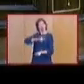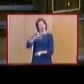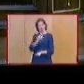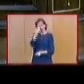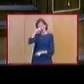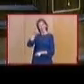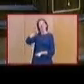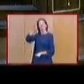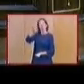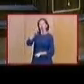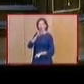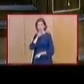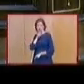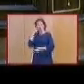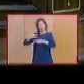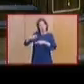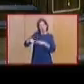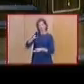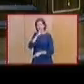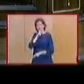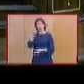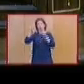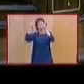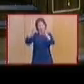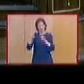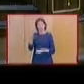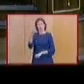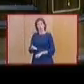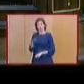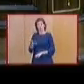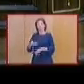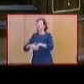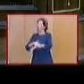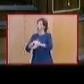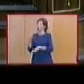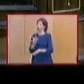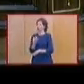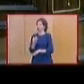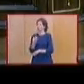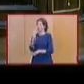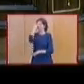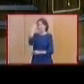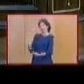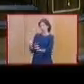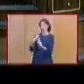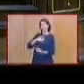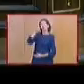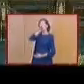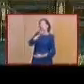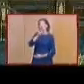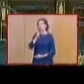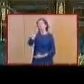vamos a tener en todos los temas importantes, el gobierno de España también tenga un sentido de Estado y haga tema de Estado a Canarias. Muchísimas gracias.